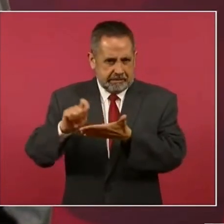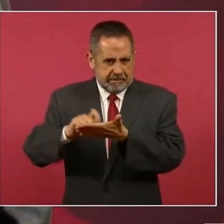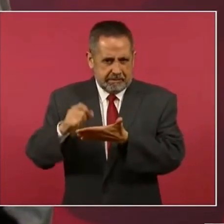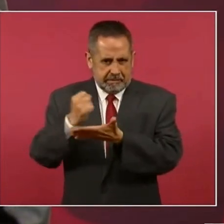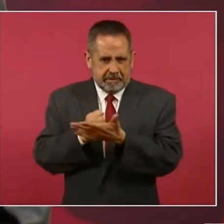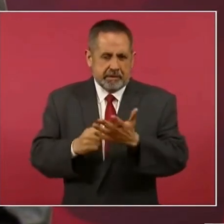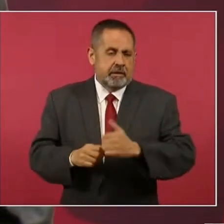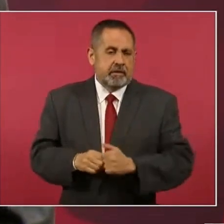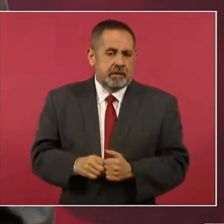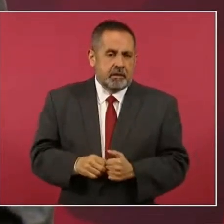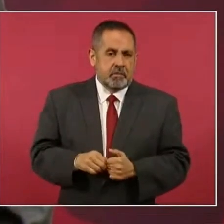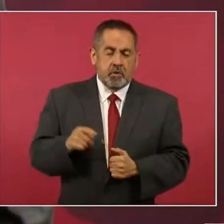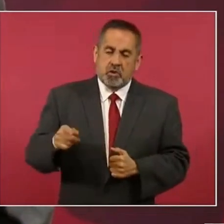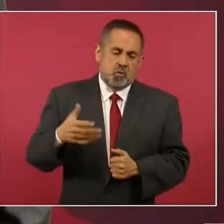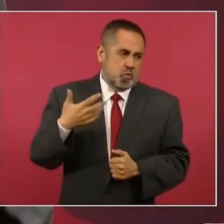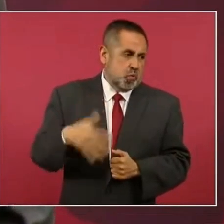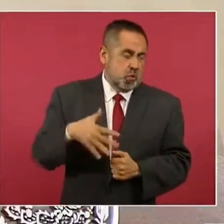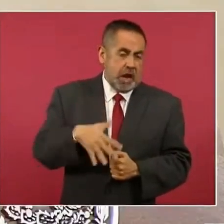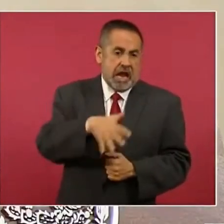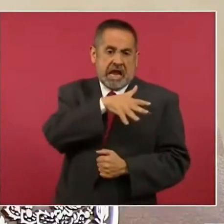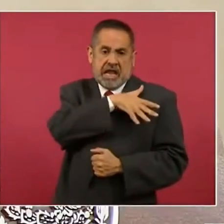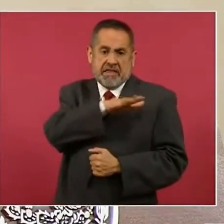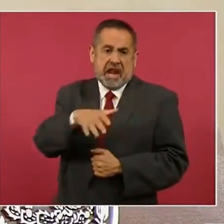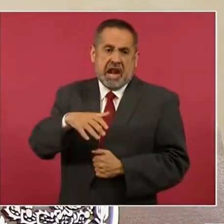Por eso es grande el general Cárdenas,